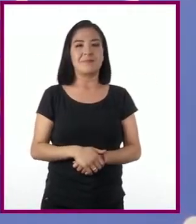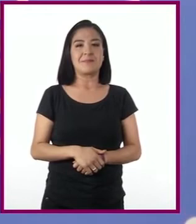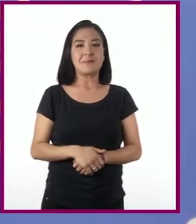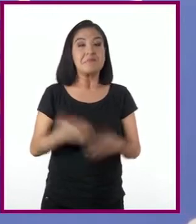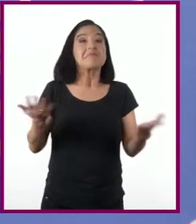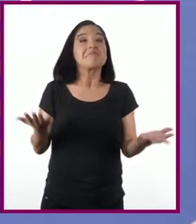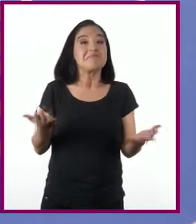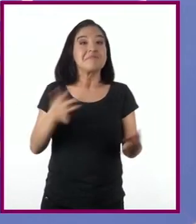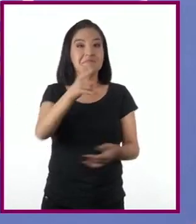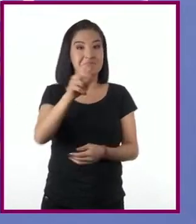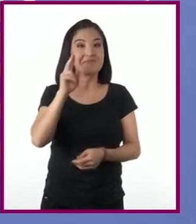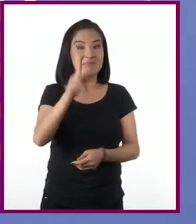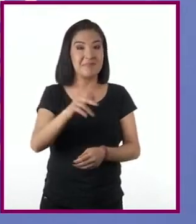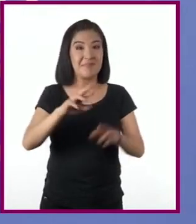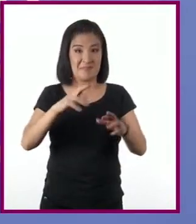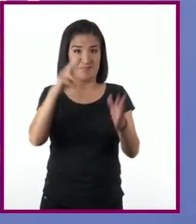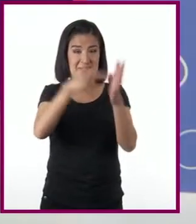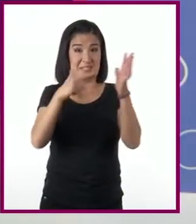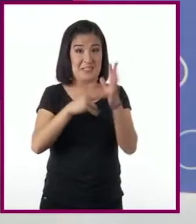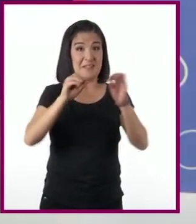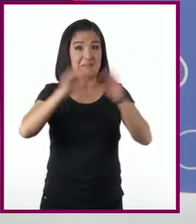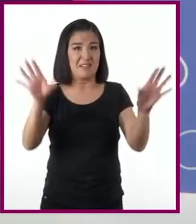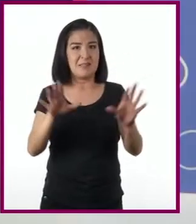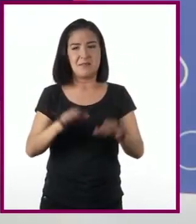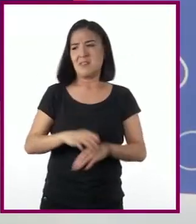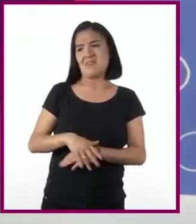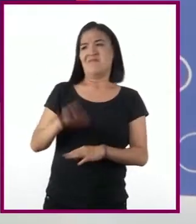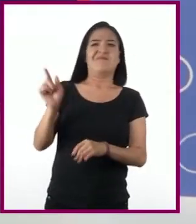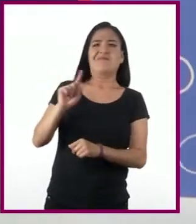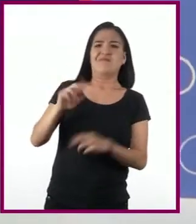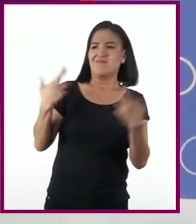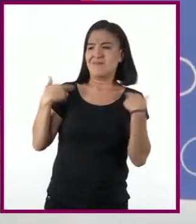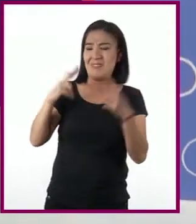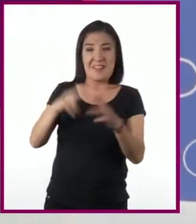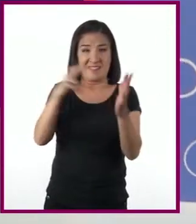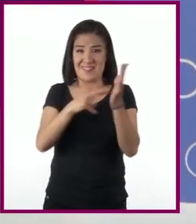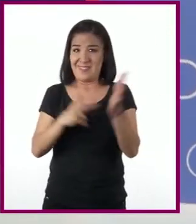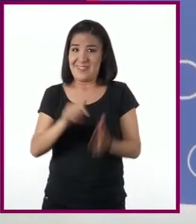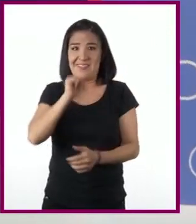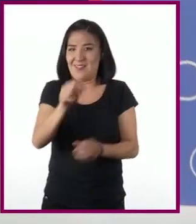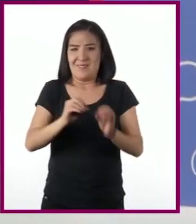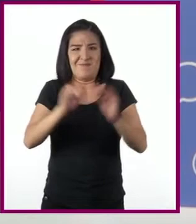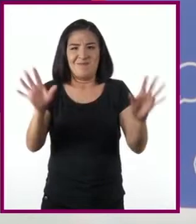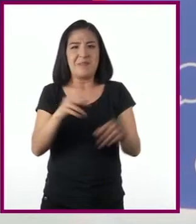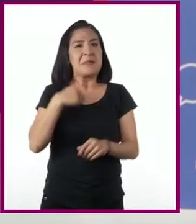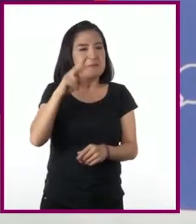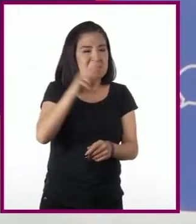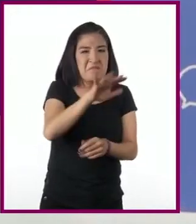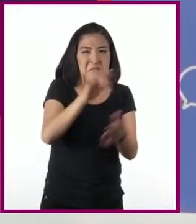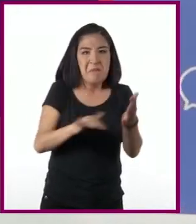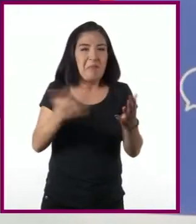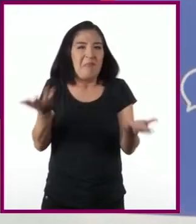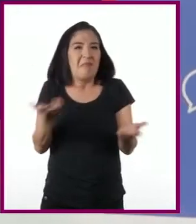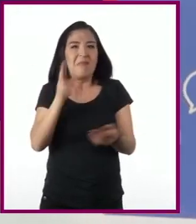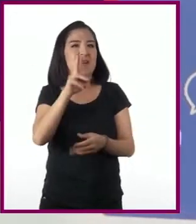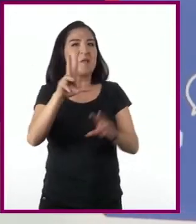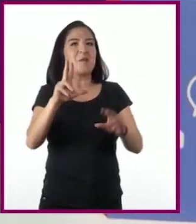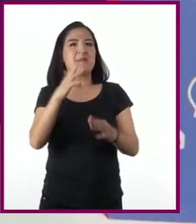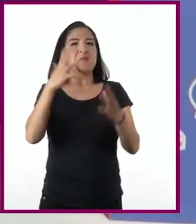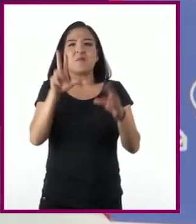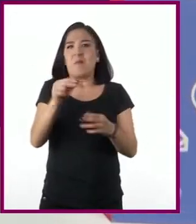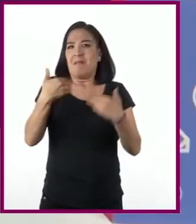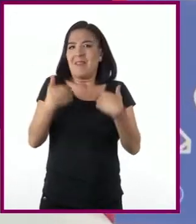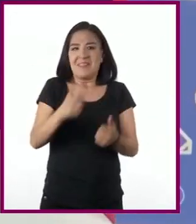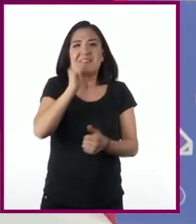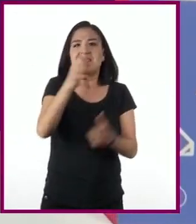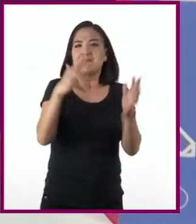¿Qué tal? ¿Las reglas son claras? ¿Por qué? Ay, no, maestra, no son nada claras. Yo no sabría ni qué tengo que hacer si ese fuera mi